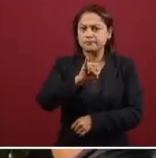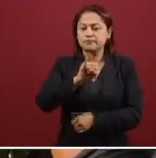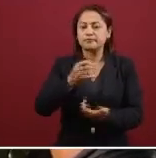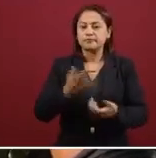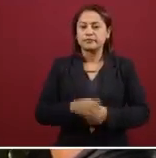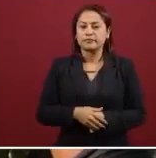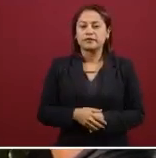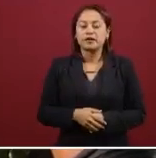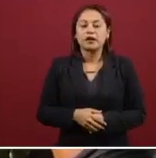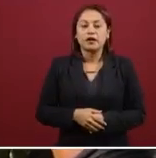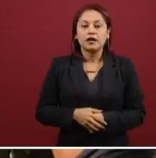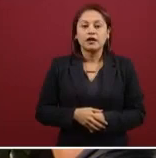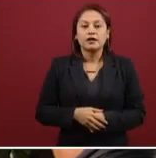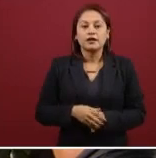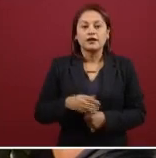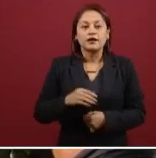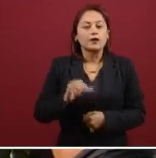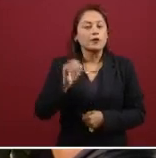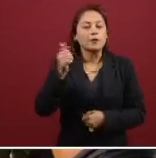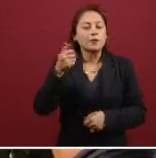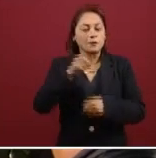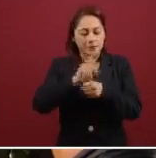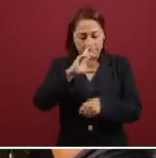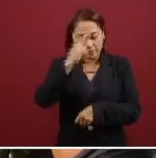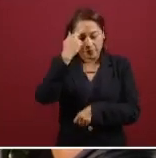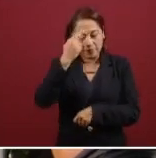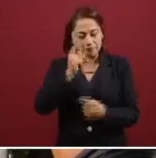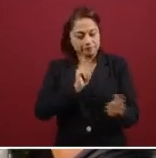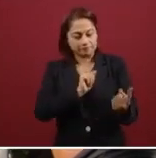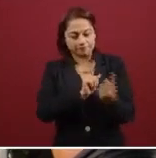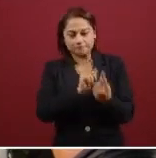el otro día le informaba yo al presidente de que